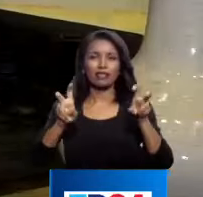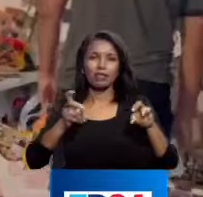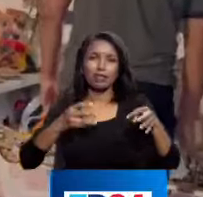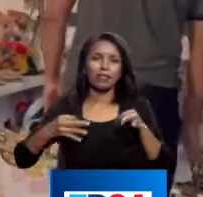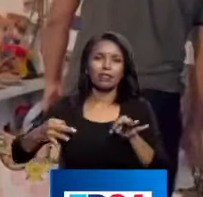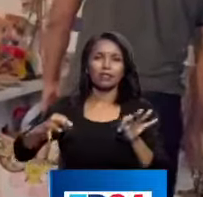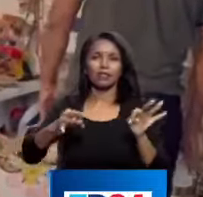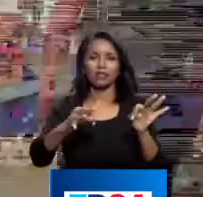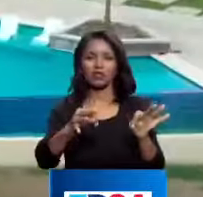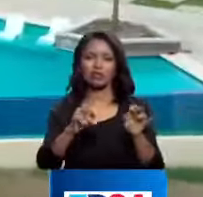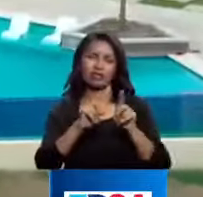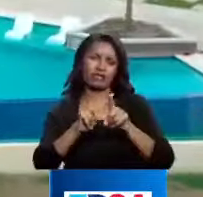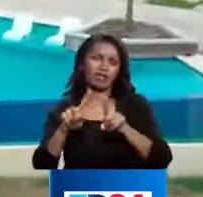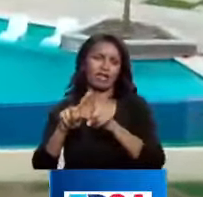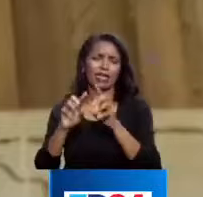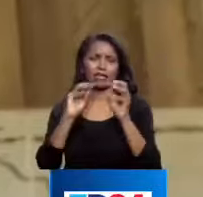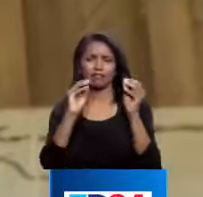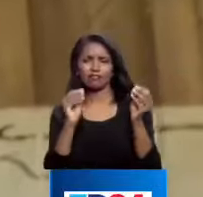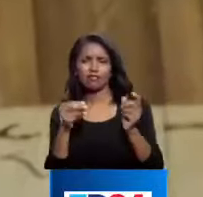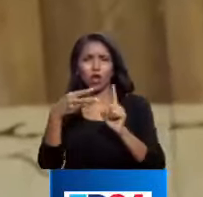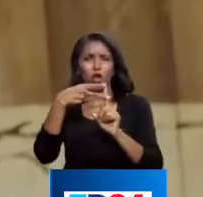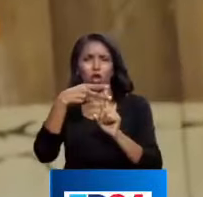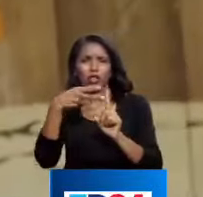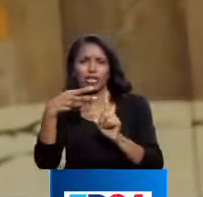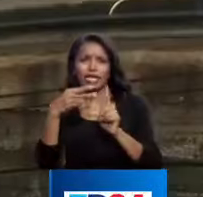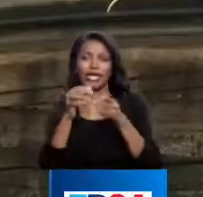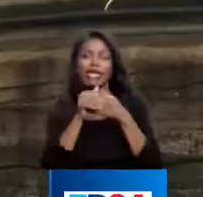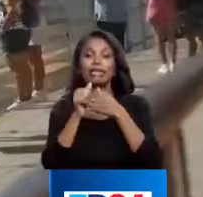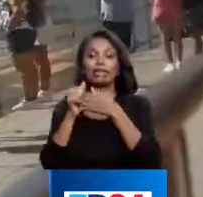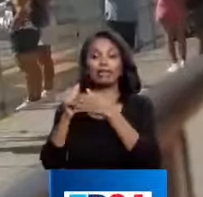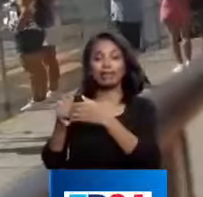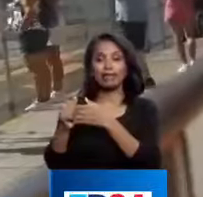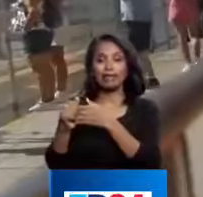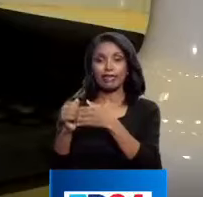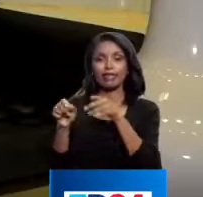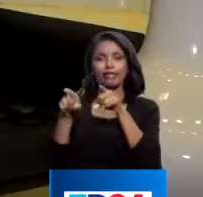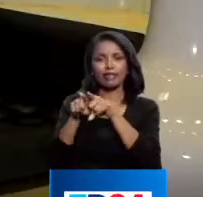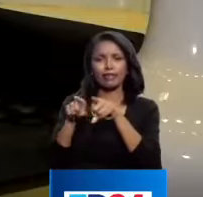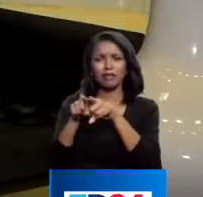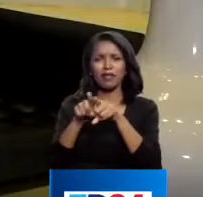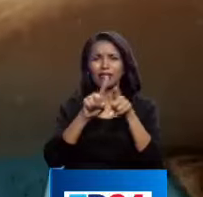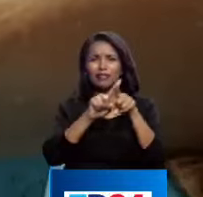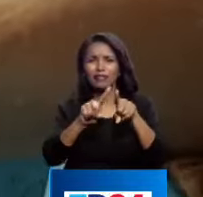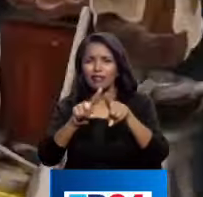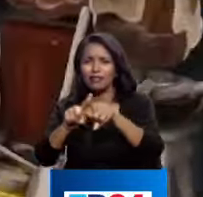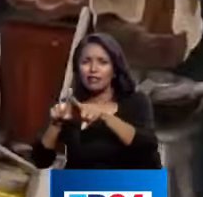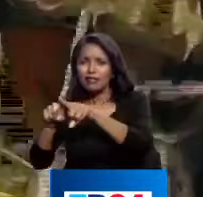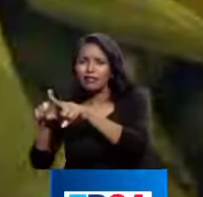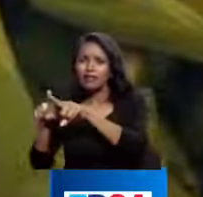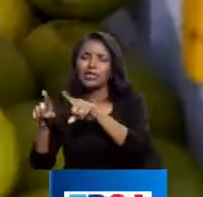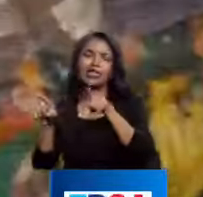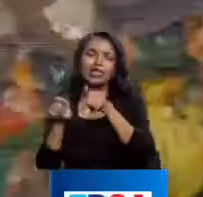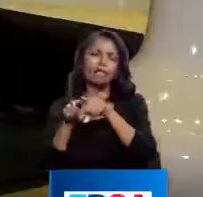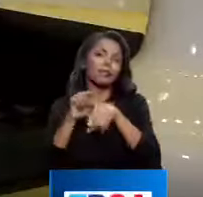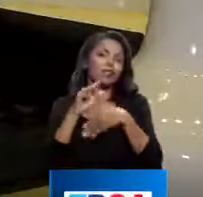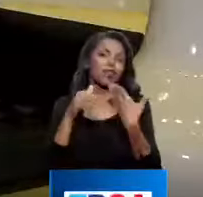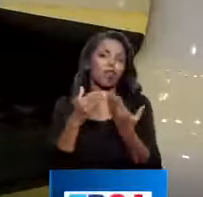Hoy día artesanos, hoteleros, guías, operadores, la industria